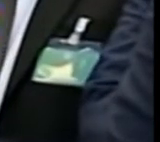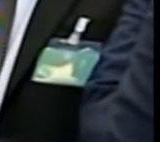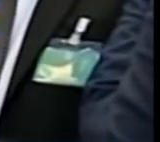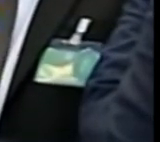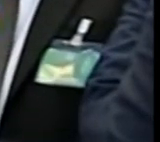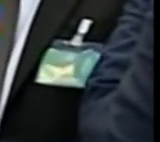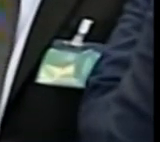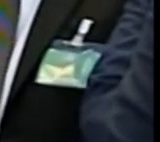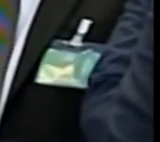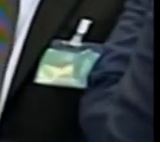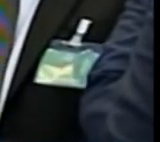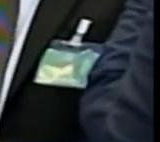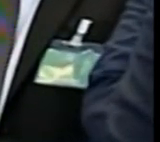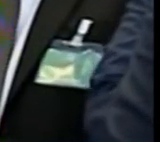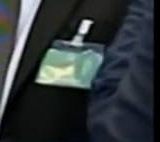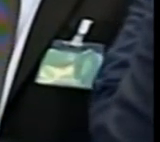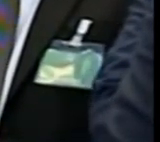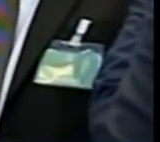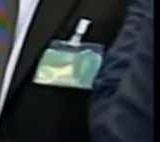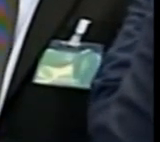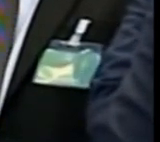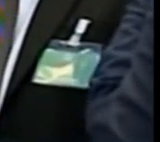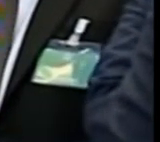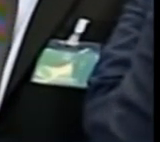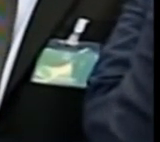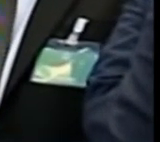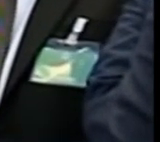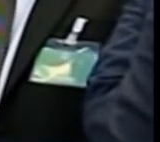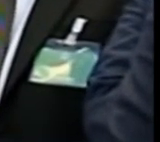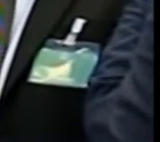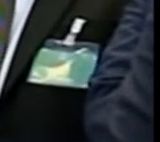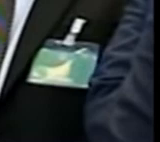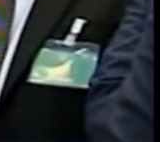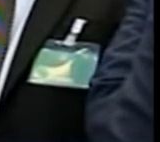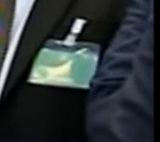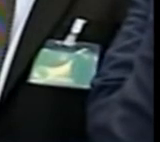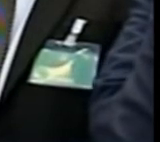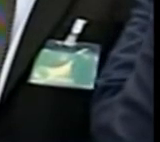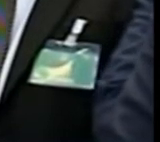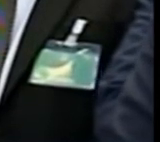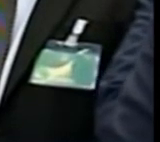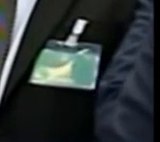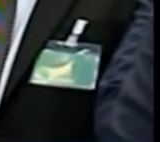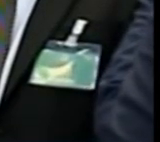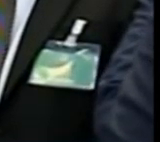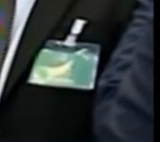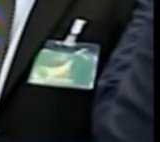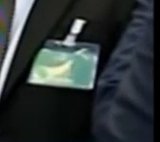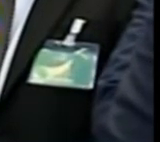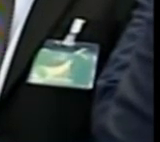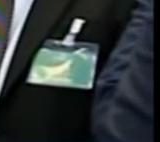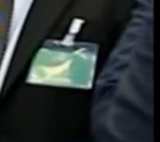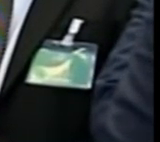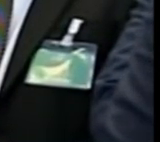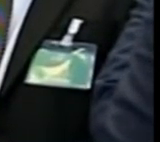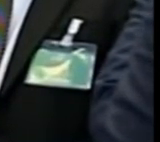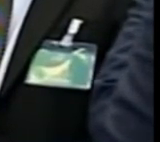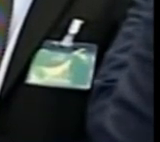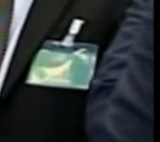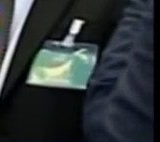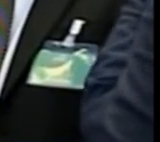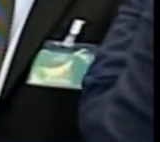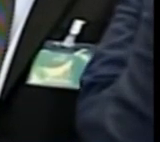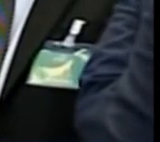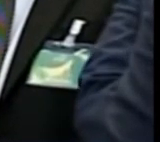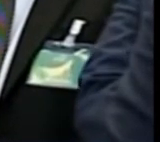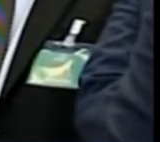Repito nuevamente, si no hay una obligación, pero si hay una necesidad, no solamente para estos dos países,